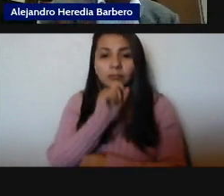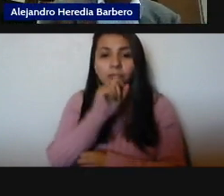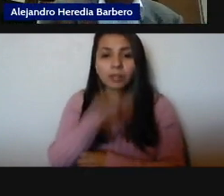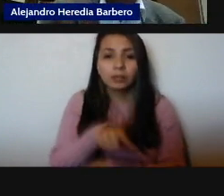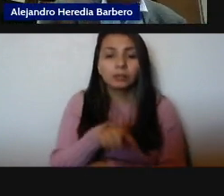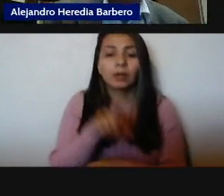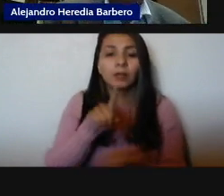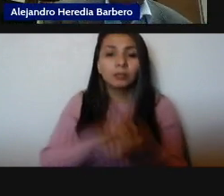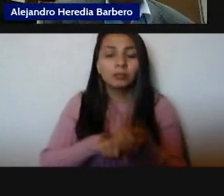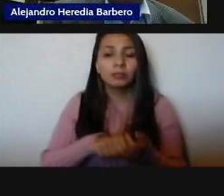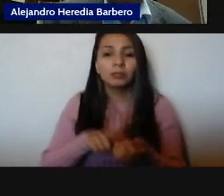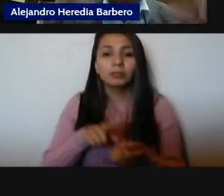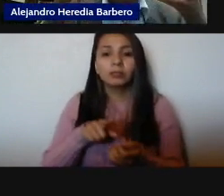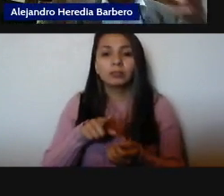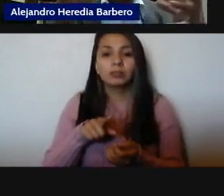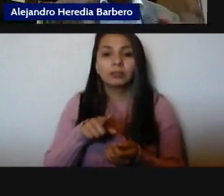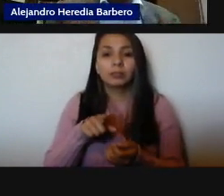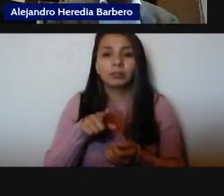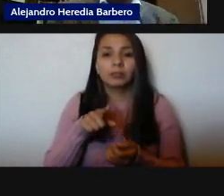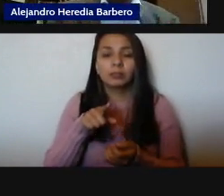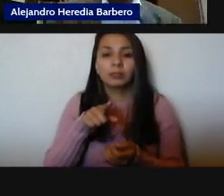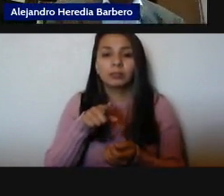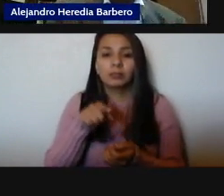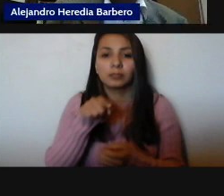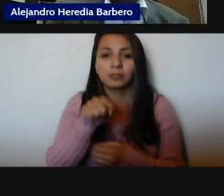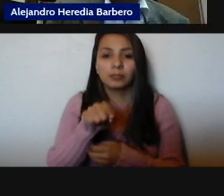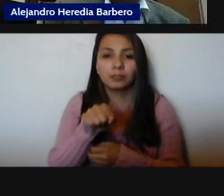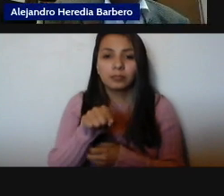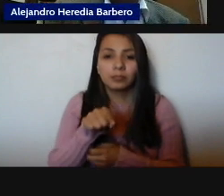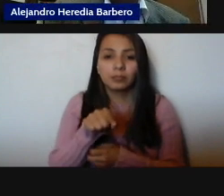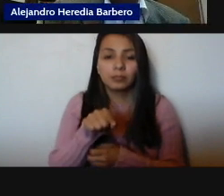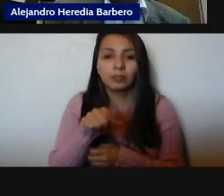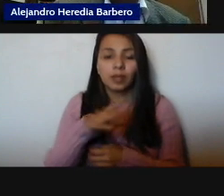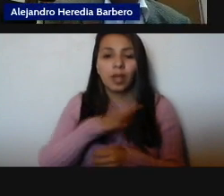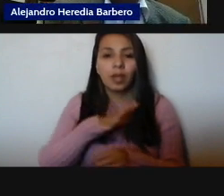esos procesos integrantes íntimos que conforman